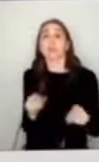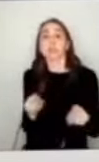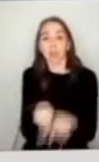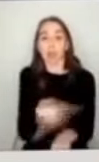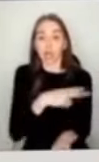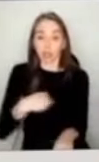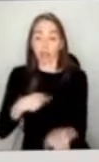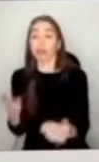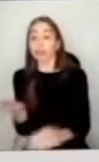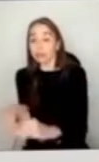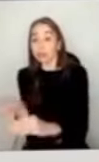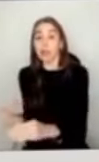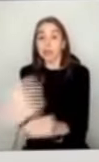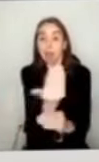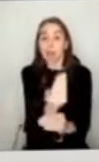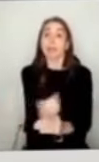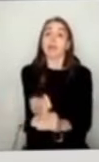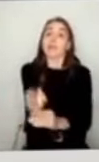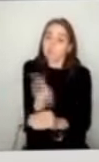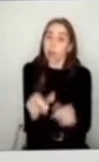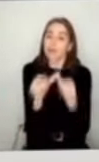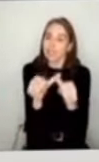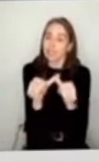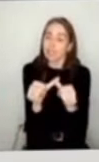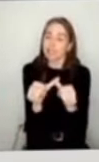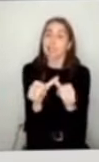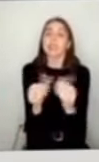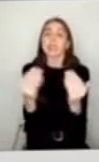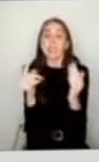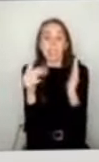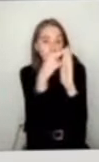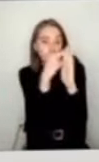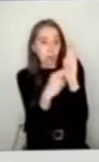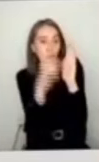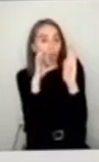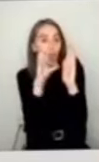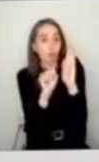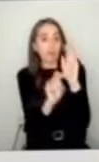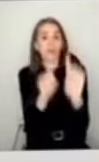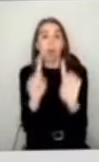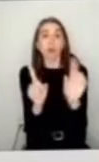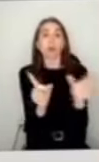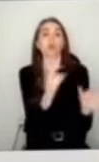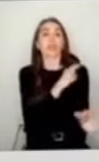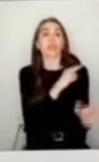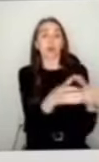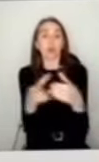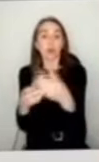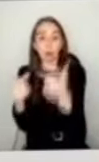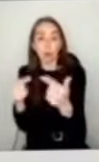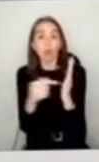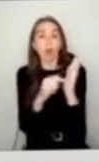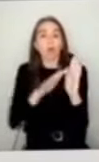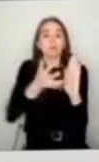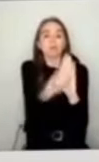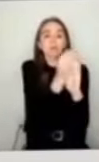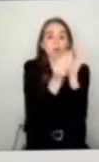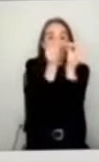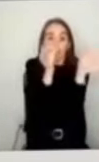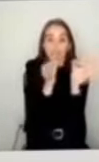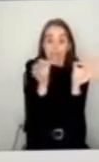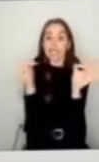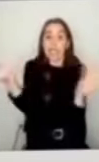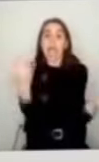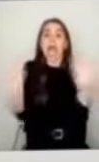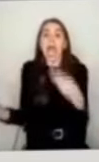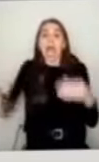insisto en el punto, las observaciones que han hecho por parte de algunos comités para poder mejorar la declaración. Y frente a eso, si tenemos una